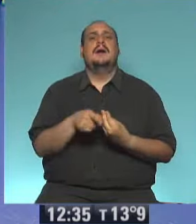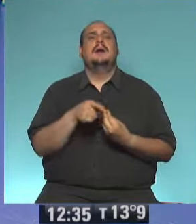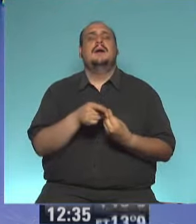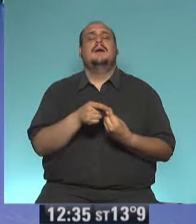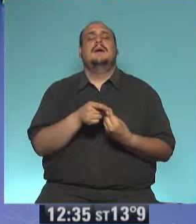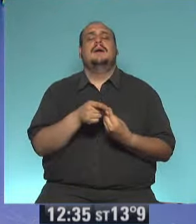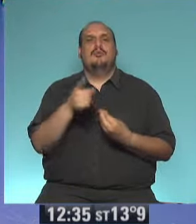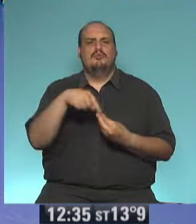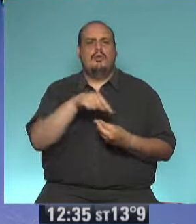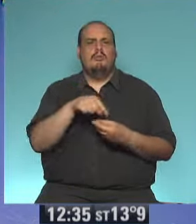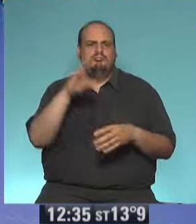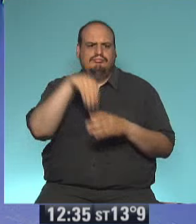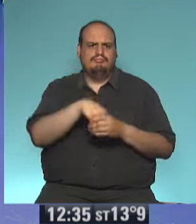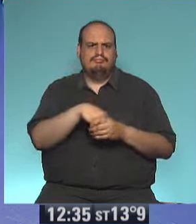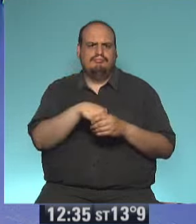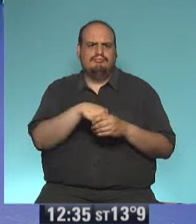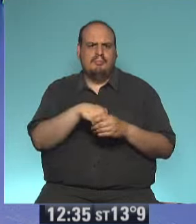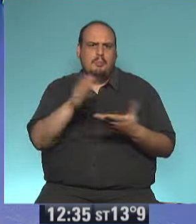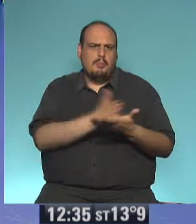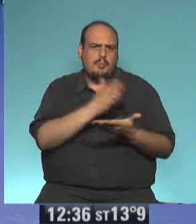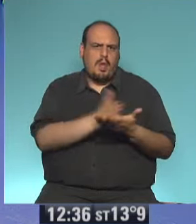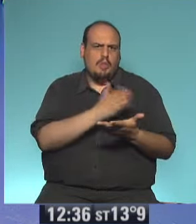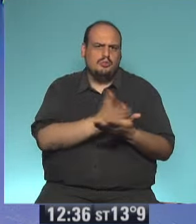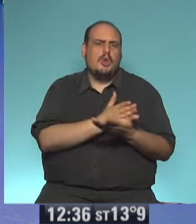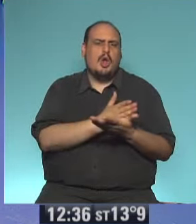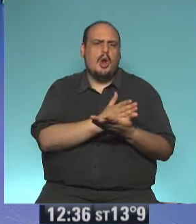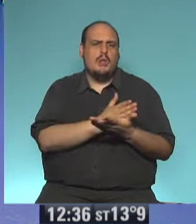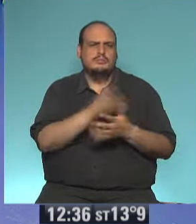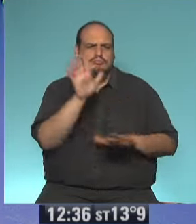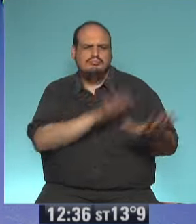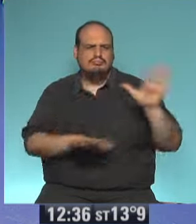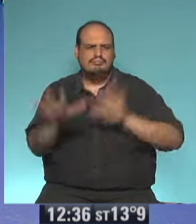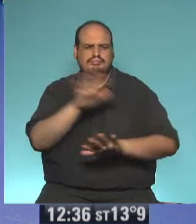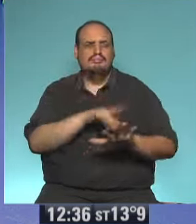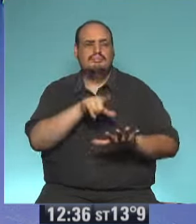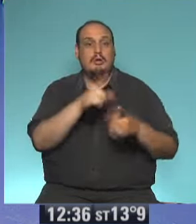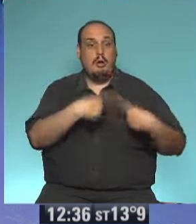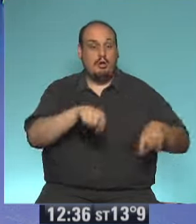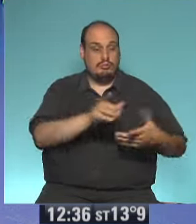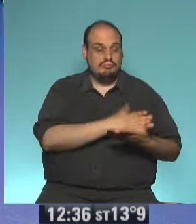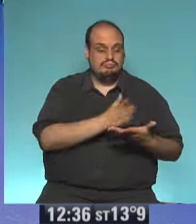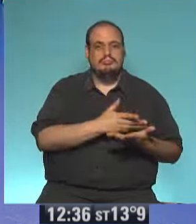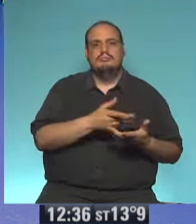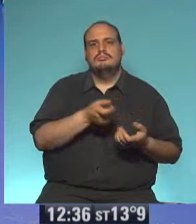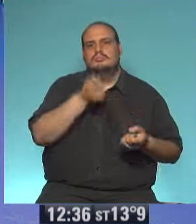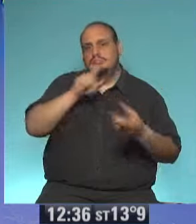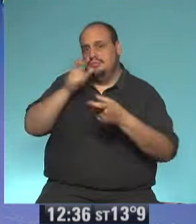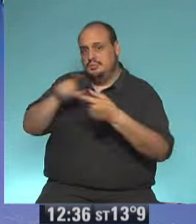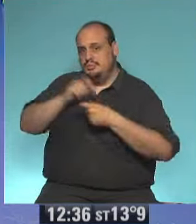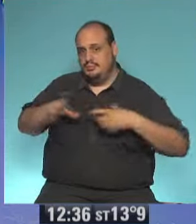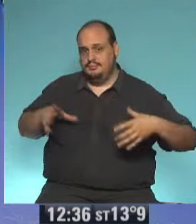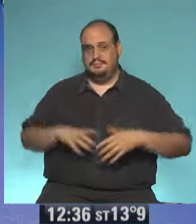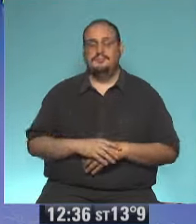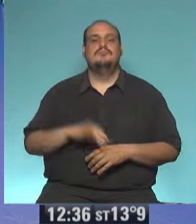y se organizaron entre varios productores y difunden, digamos, los productos que elaboran.